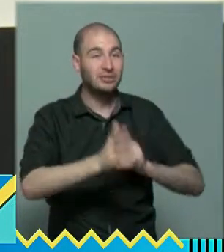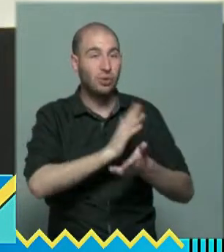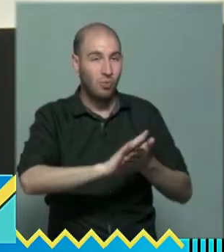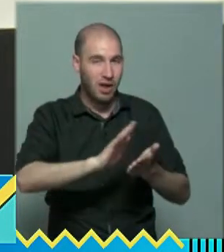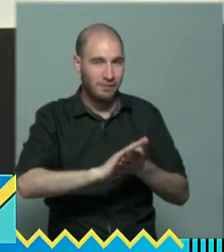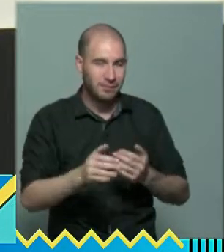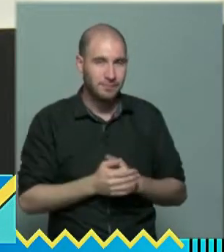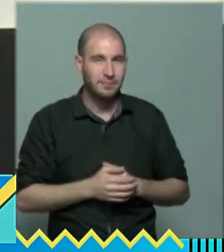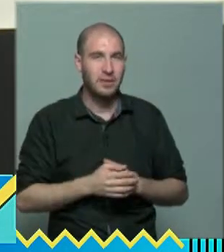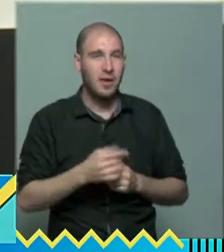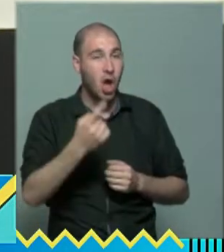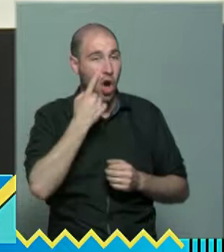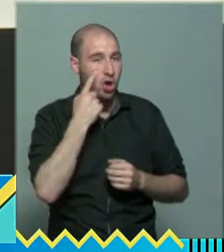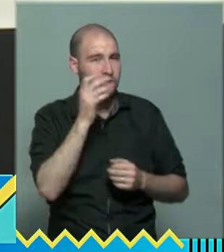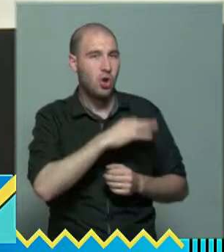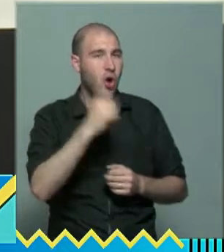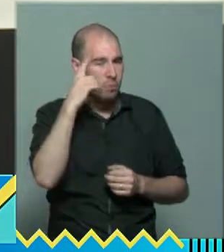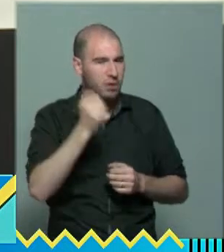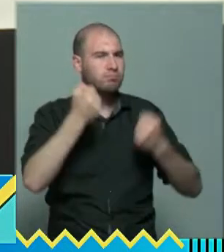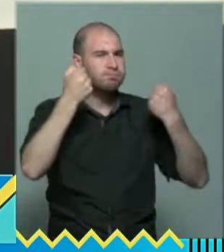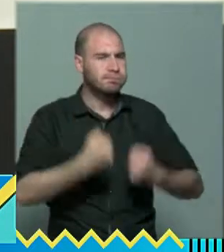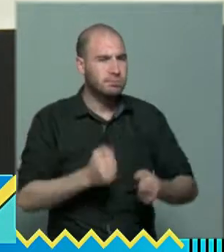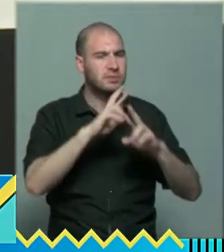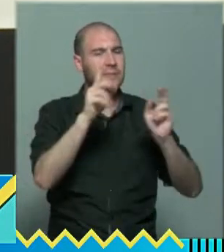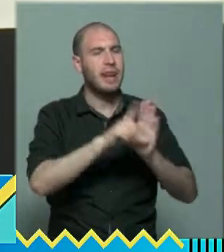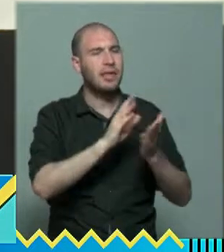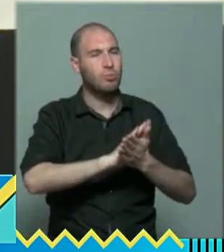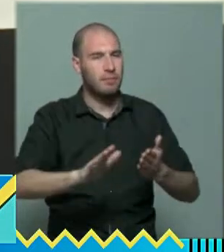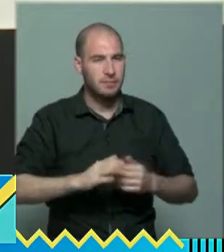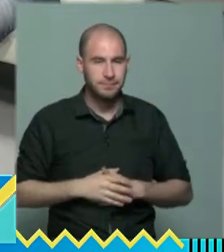eso queríamos conocer tu opinión y tu postura respecto a esta nueva ley.